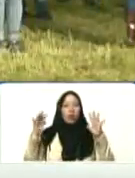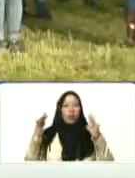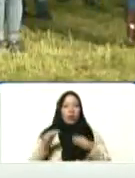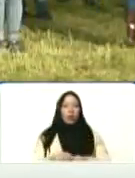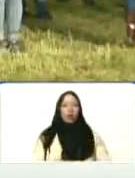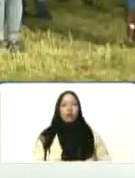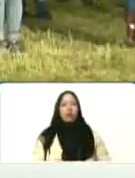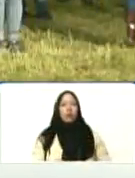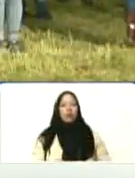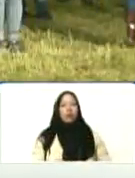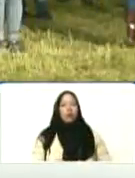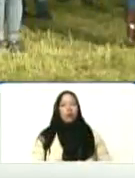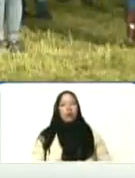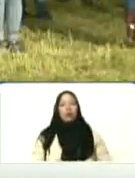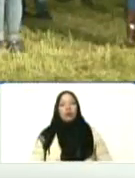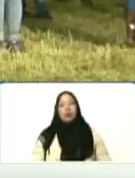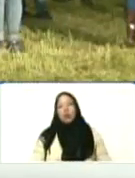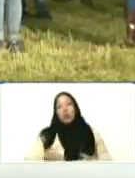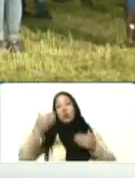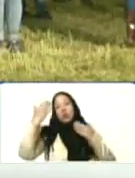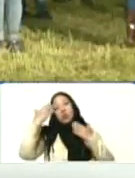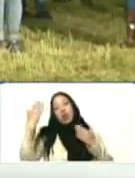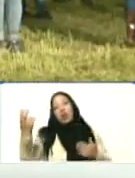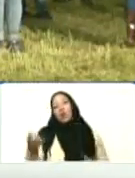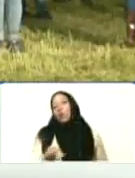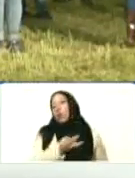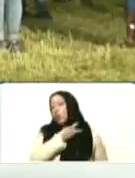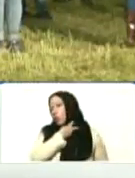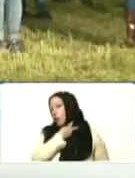Carabobo, bueno, un saludo a Drácula.